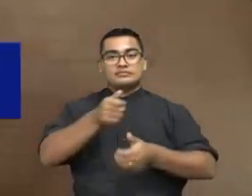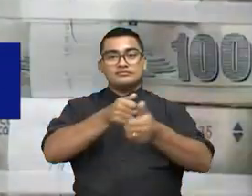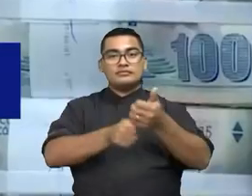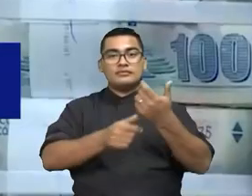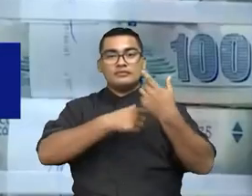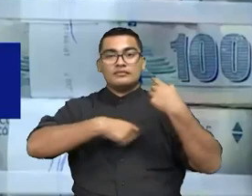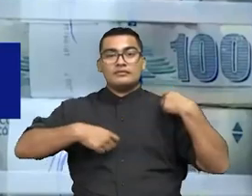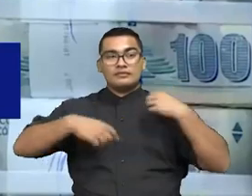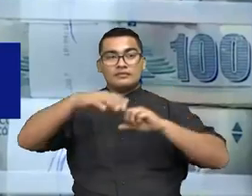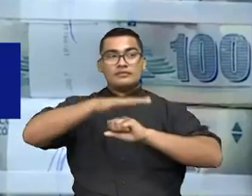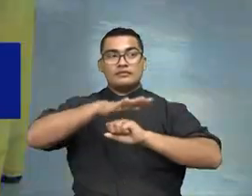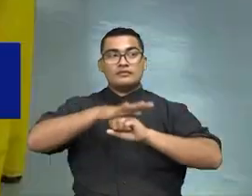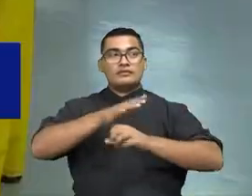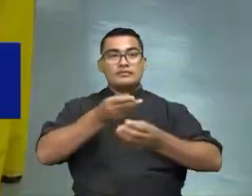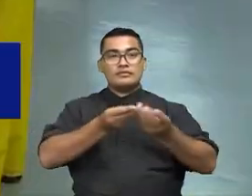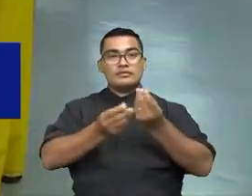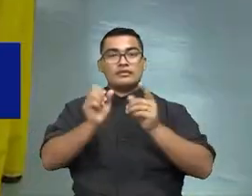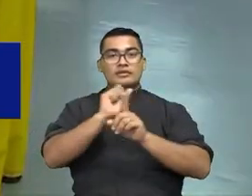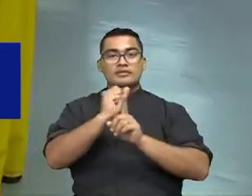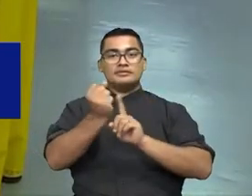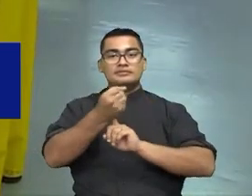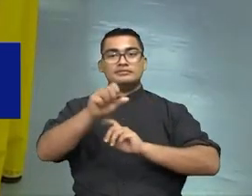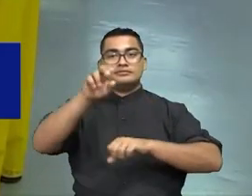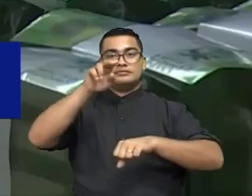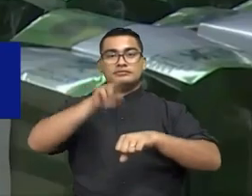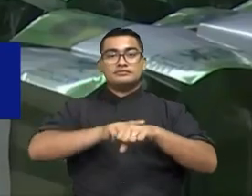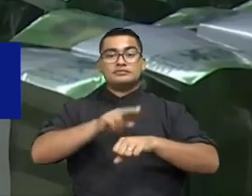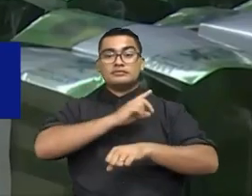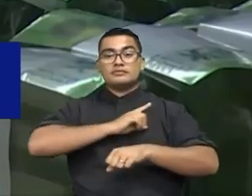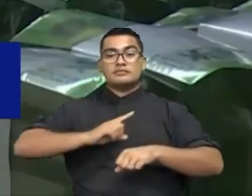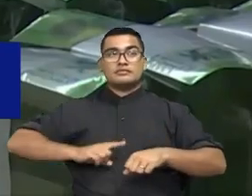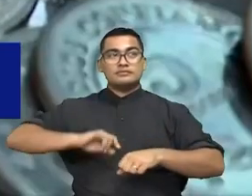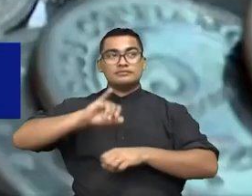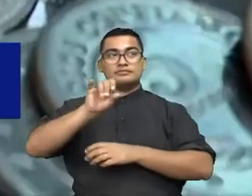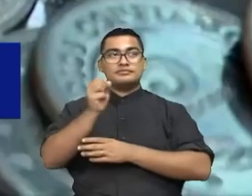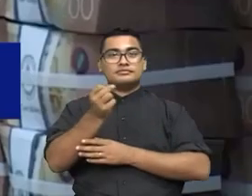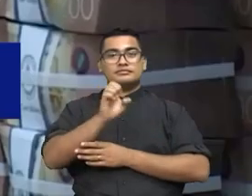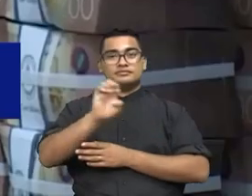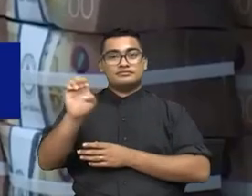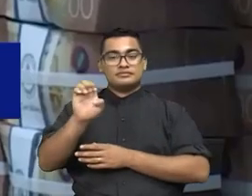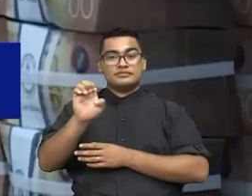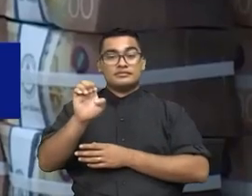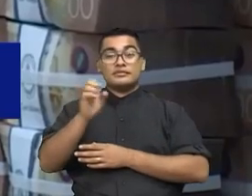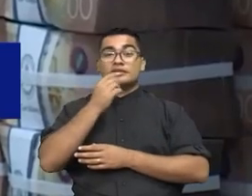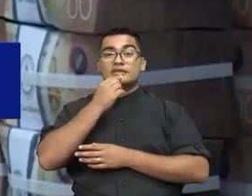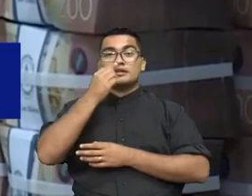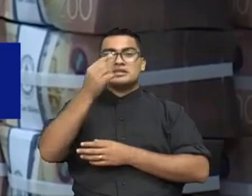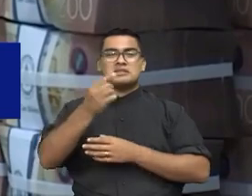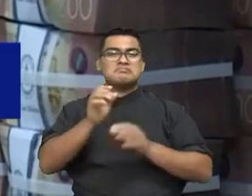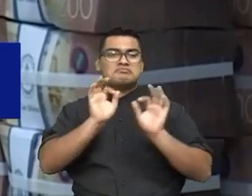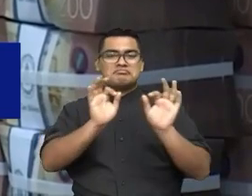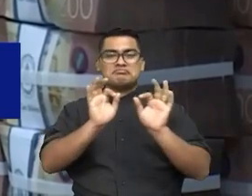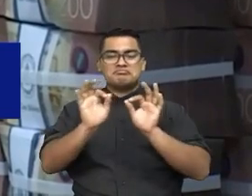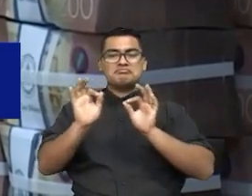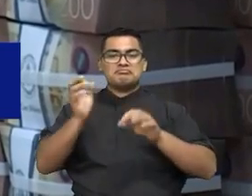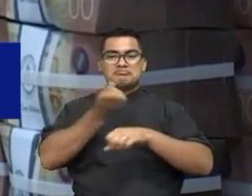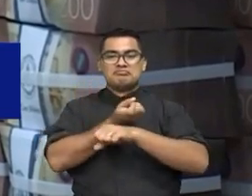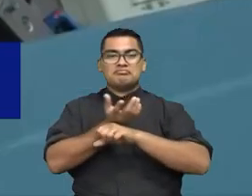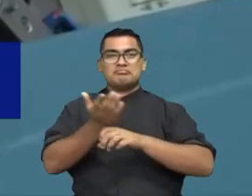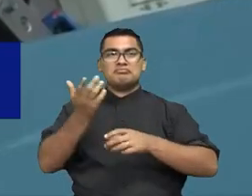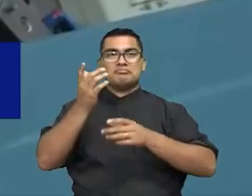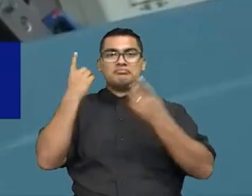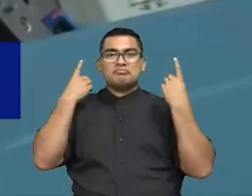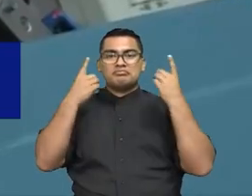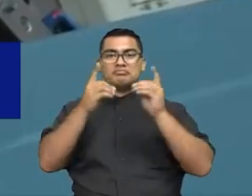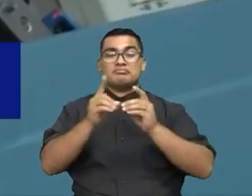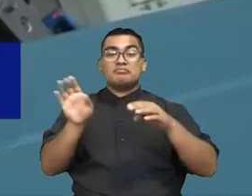Vicepresidente de la Comisión Económica de la Asamblea Nacional, diputado José Figueroa, asegura que la medida adoptada por el Consejo Directivo del